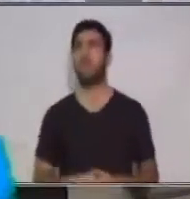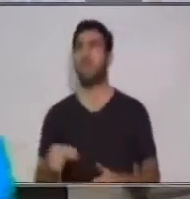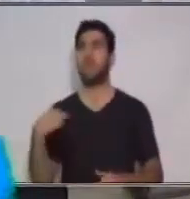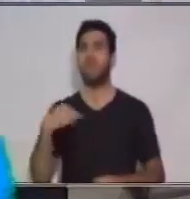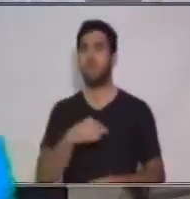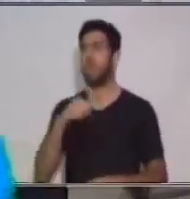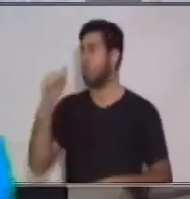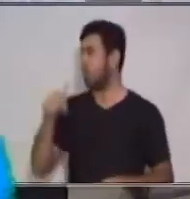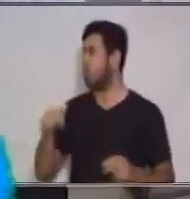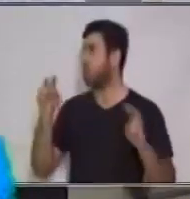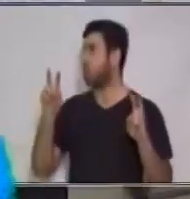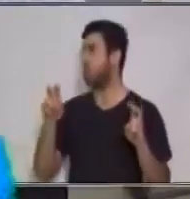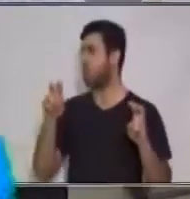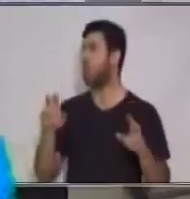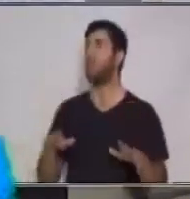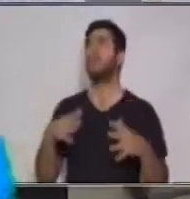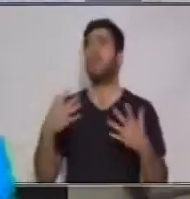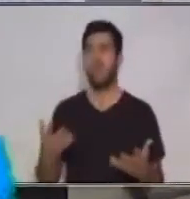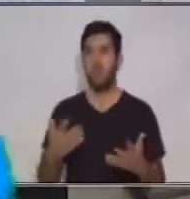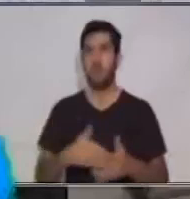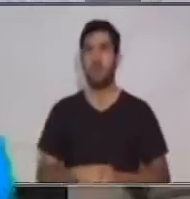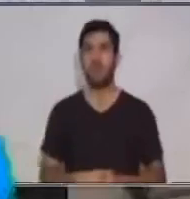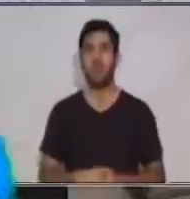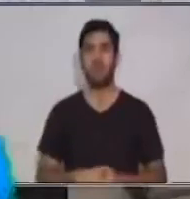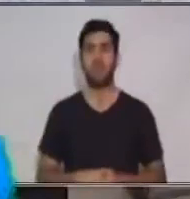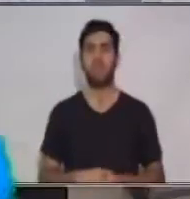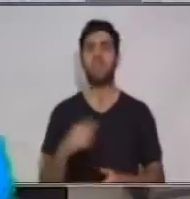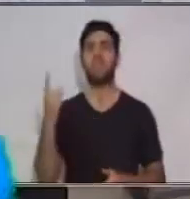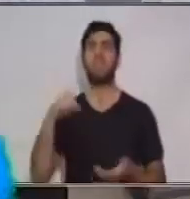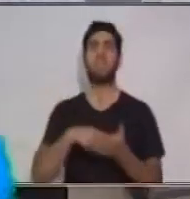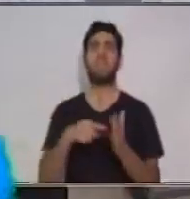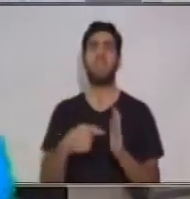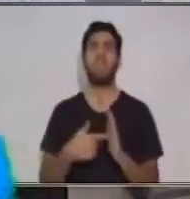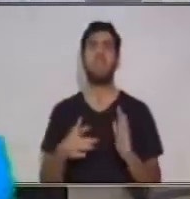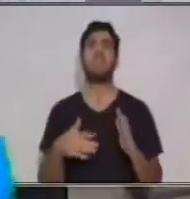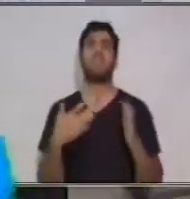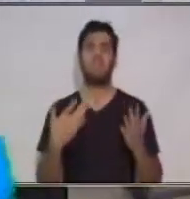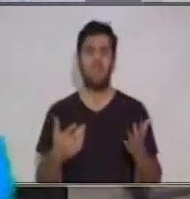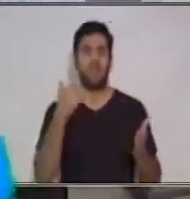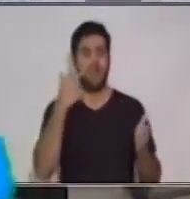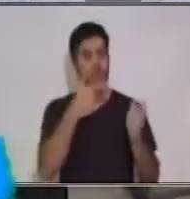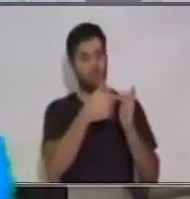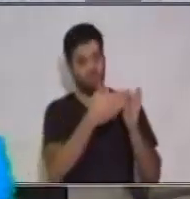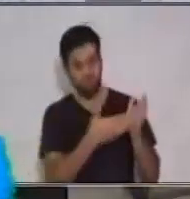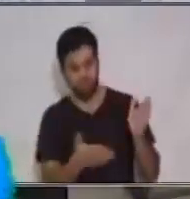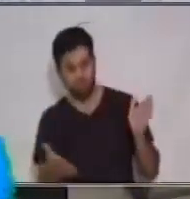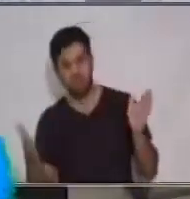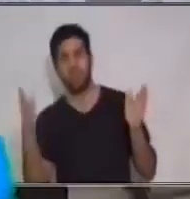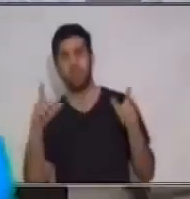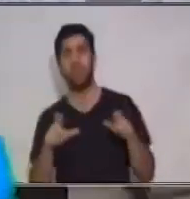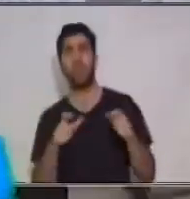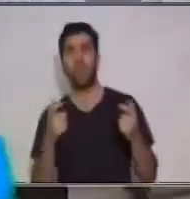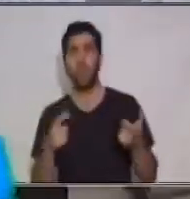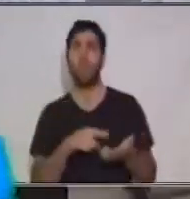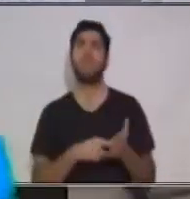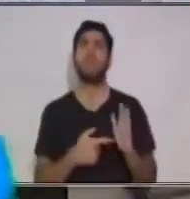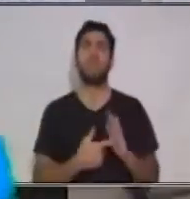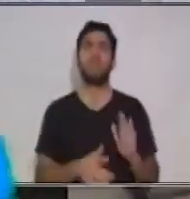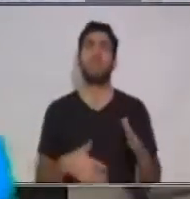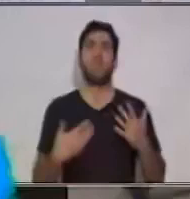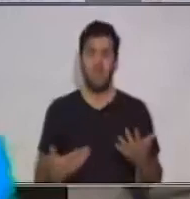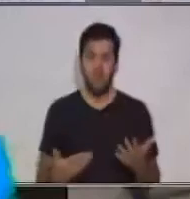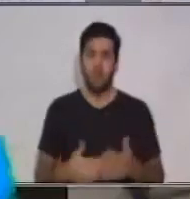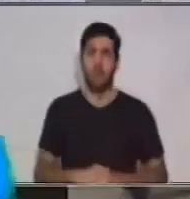a recordar un poquito qué es o cuál es la derivación de la literatura